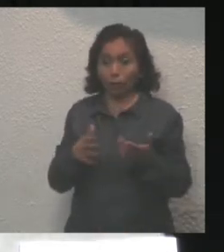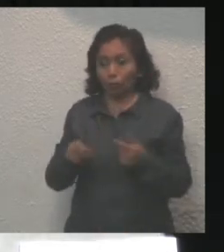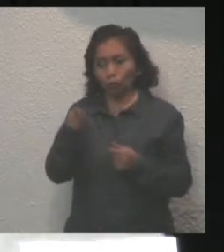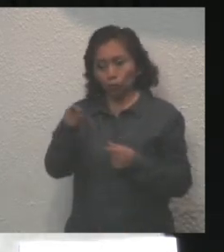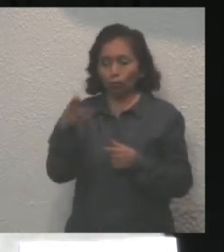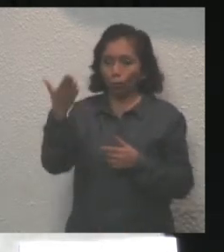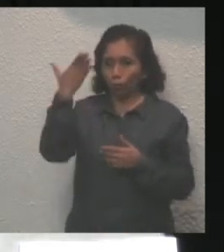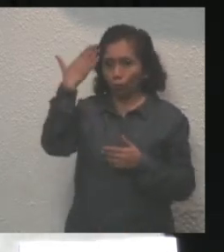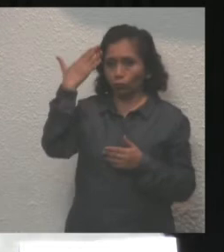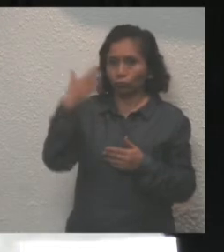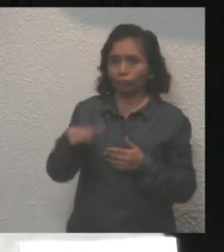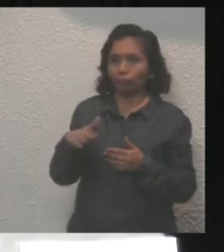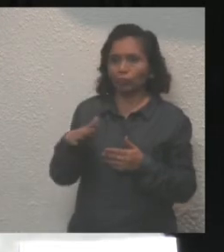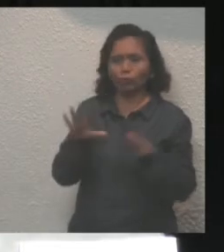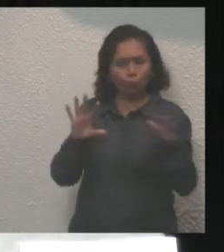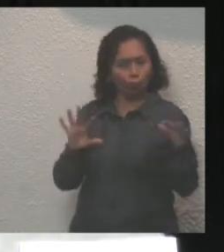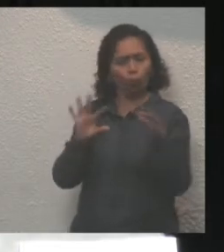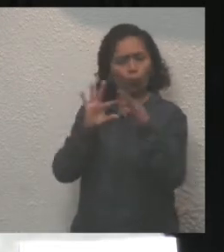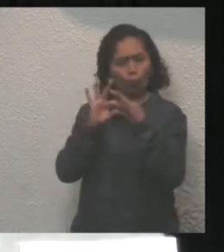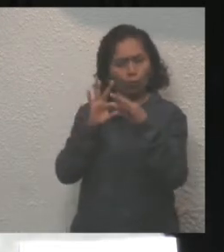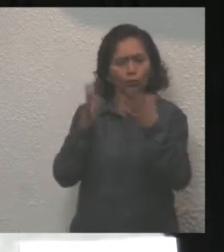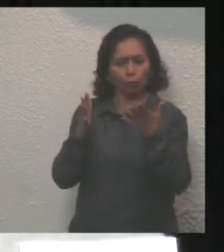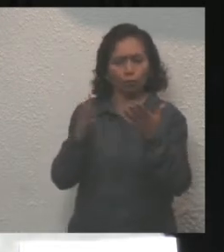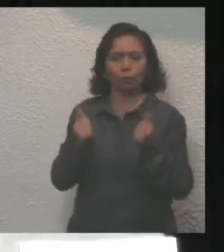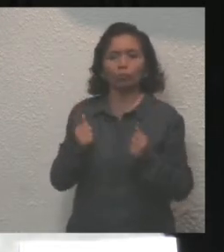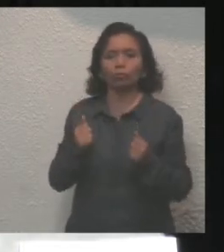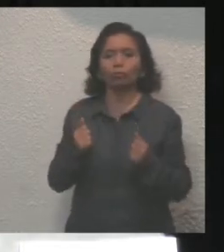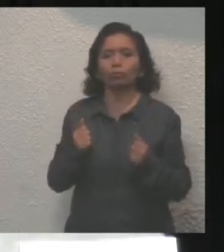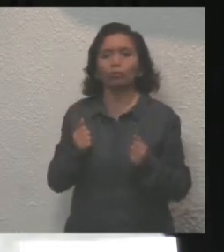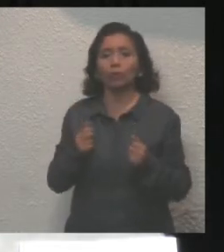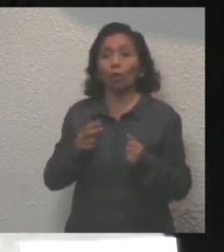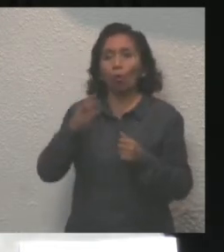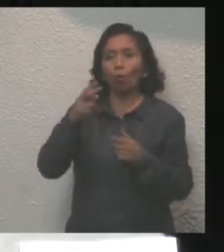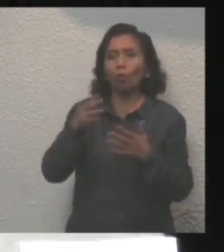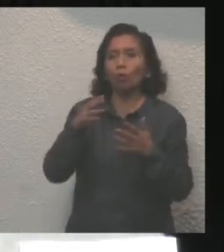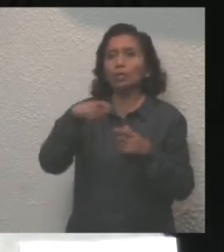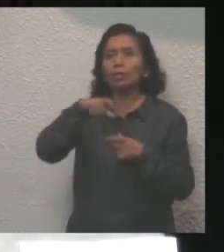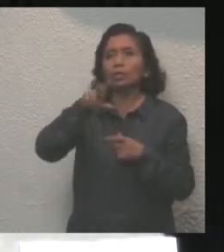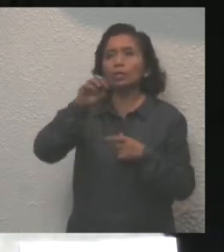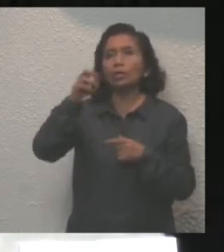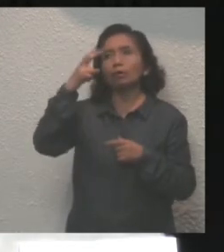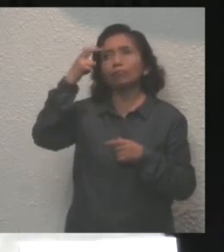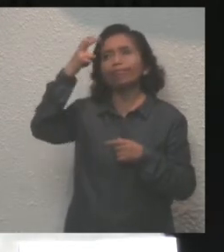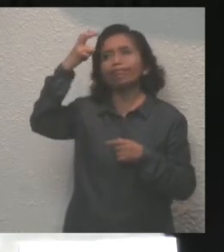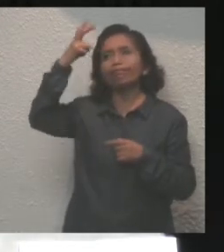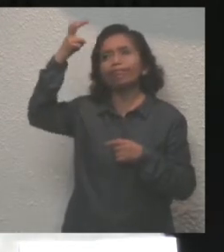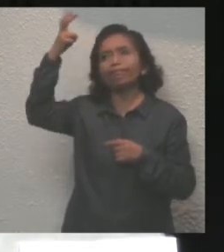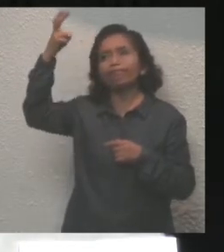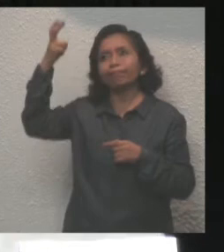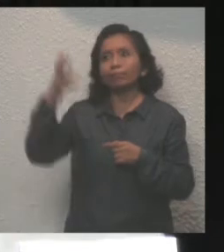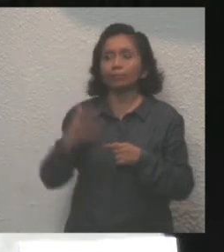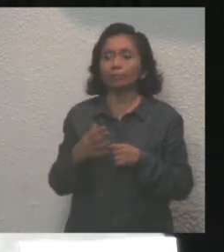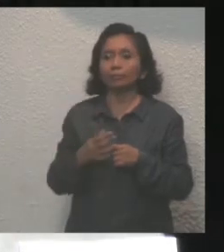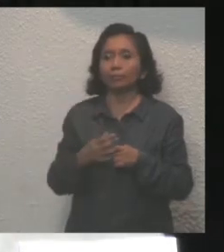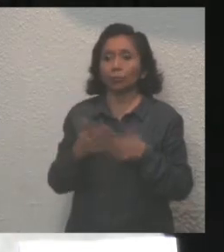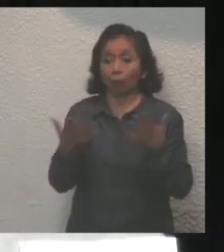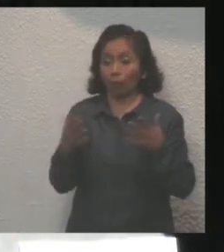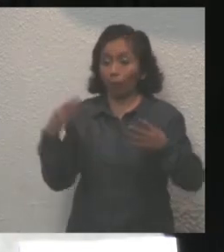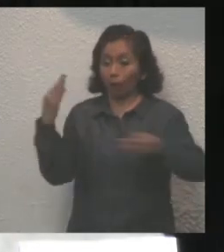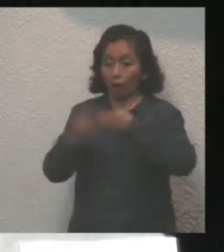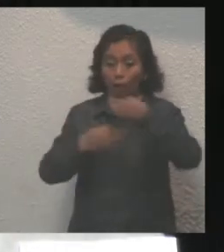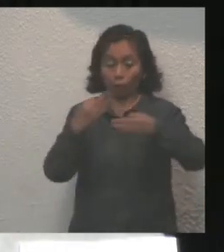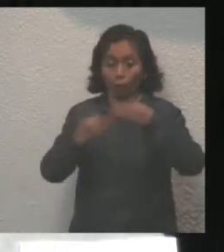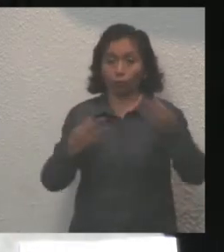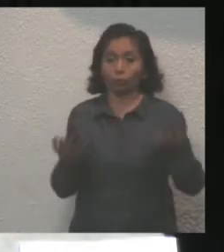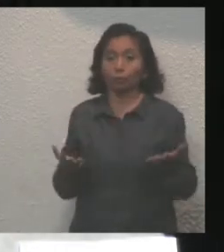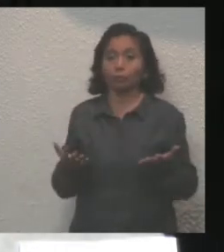usted, coincidimos con el sueño de un Quintana Roo más próspero para todos sus